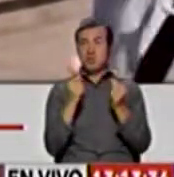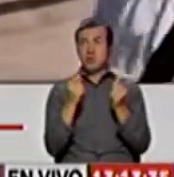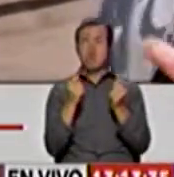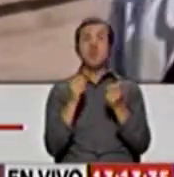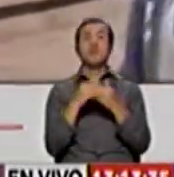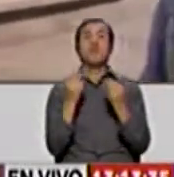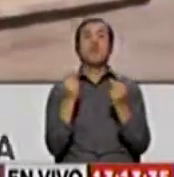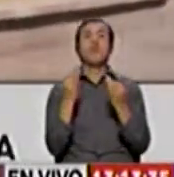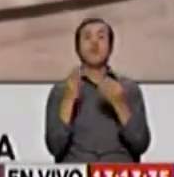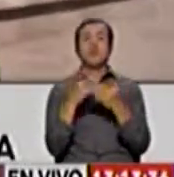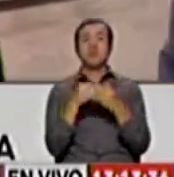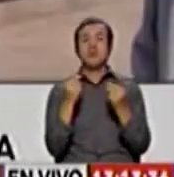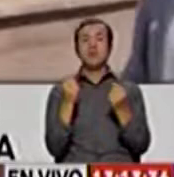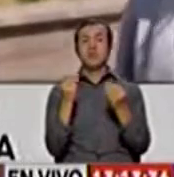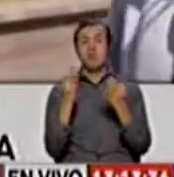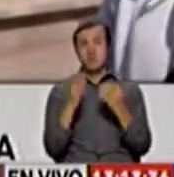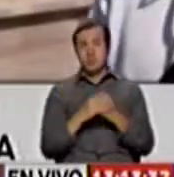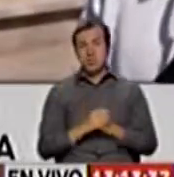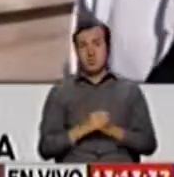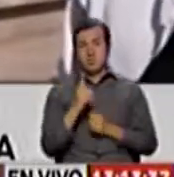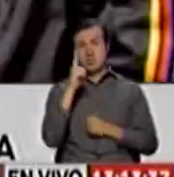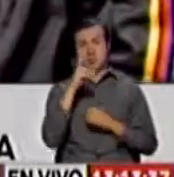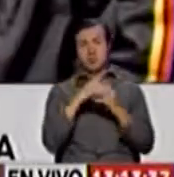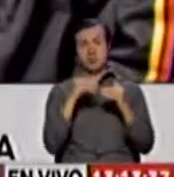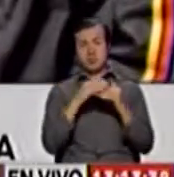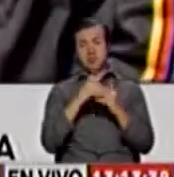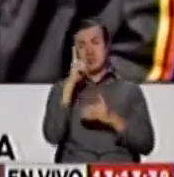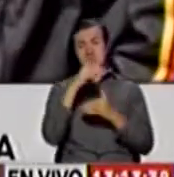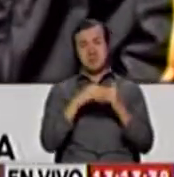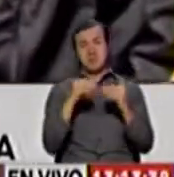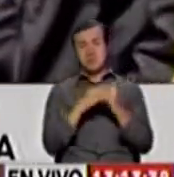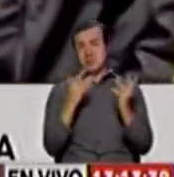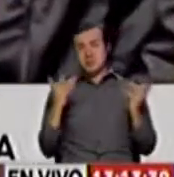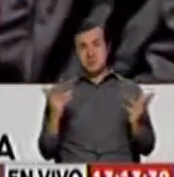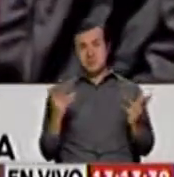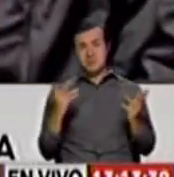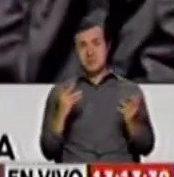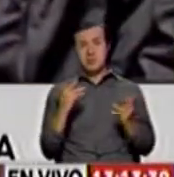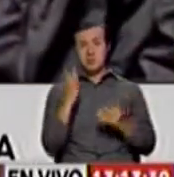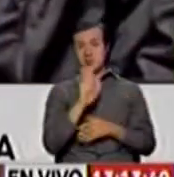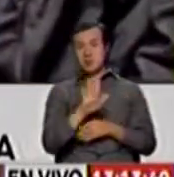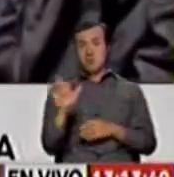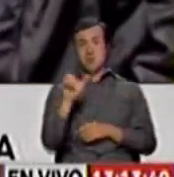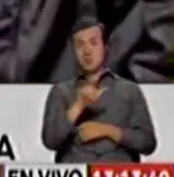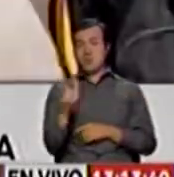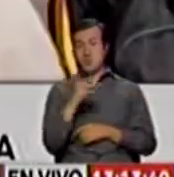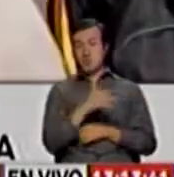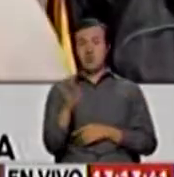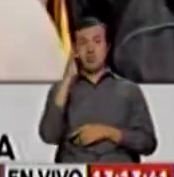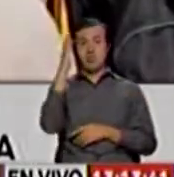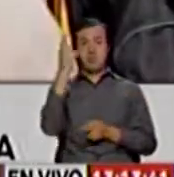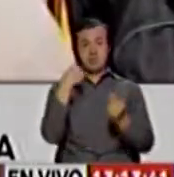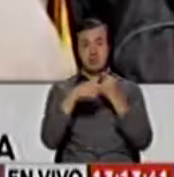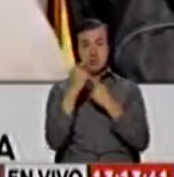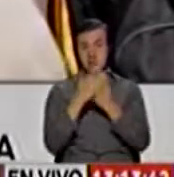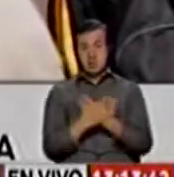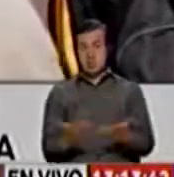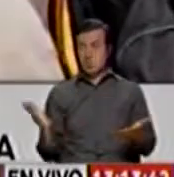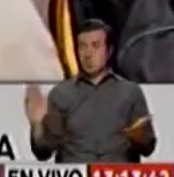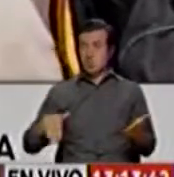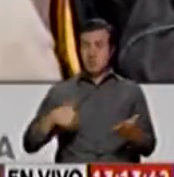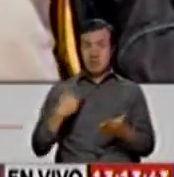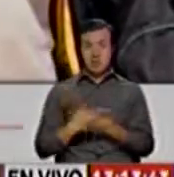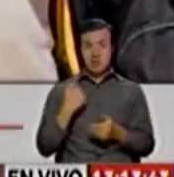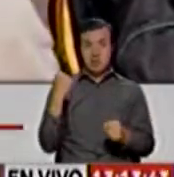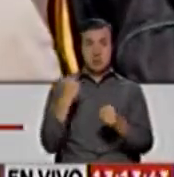¿Representa cuánto? 10 millones de bolívares. Un dólar aquí. Héctor y José Luis son vendedores ambulantes en Tulcán. Decirle que si van hasta aquí es